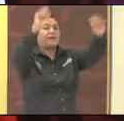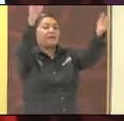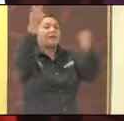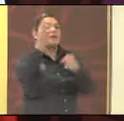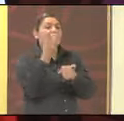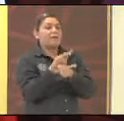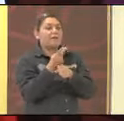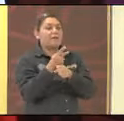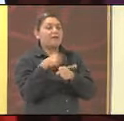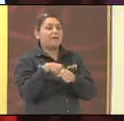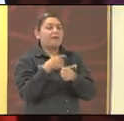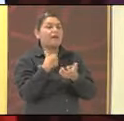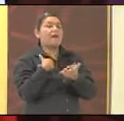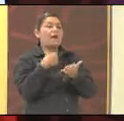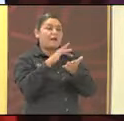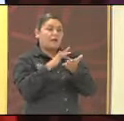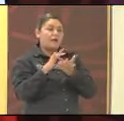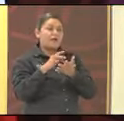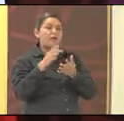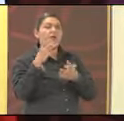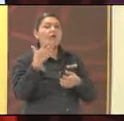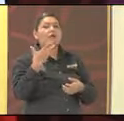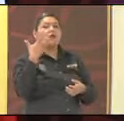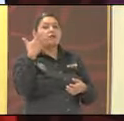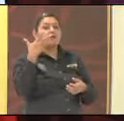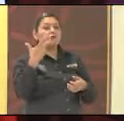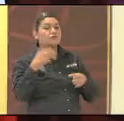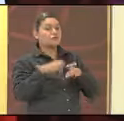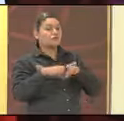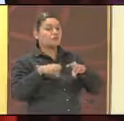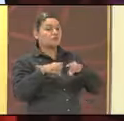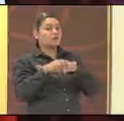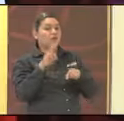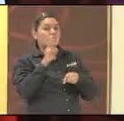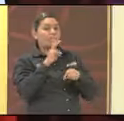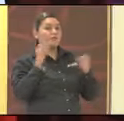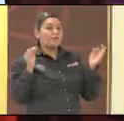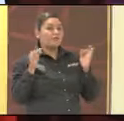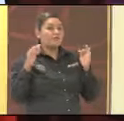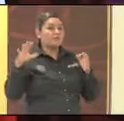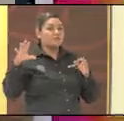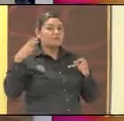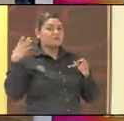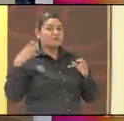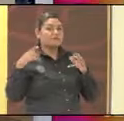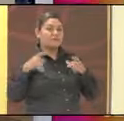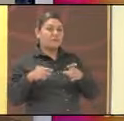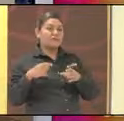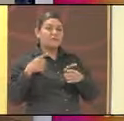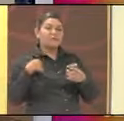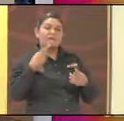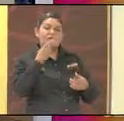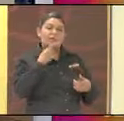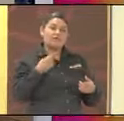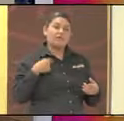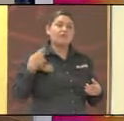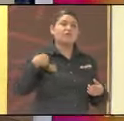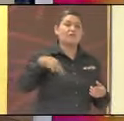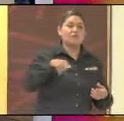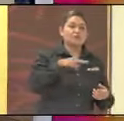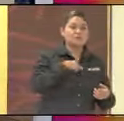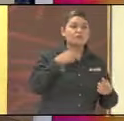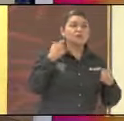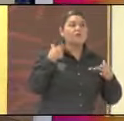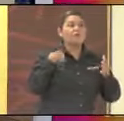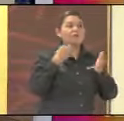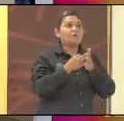con 8 equipos de aire acondicionado. Ellos nos dijeron, cuando estuvimos ahí, nos dijeron, miran, presidente, nosotros ponemos todo el